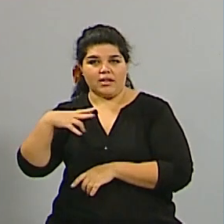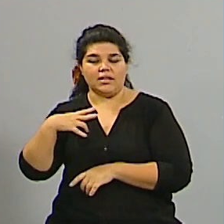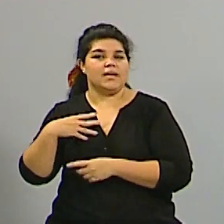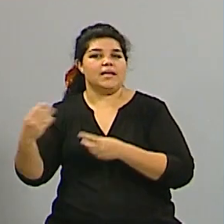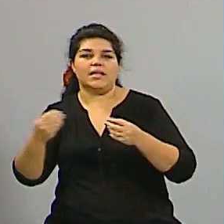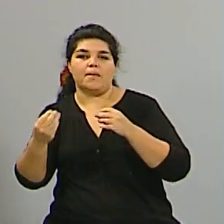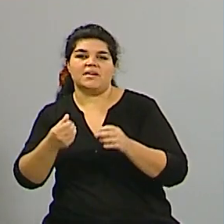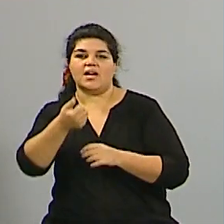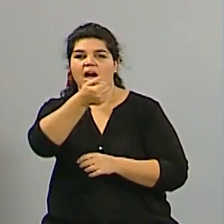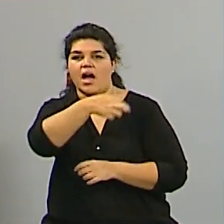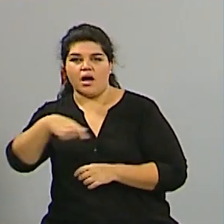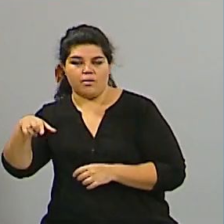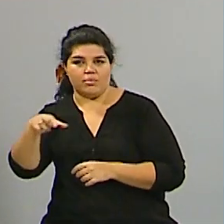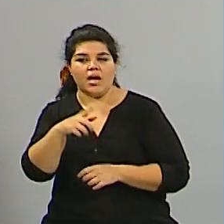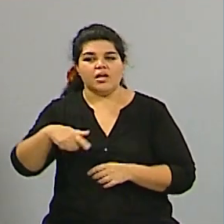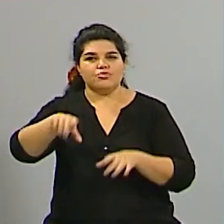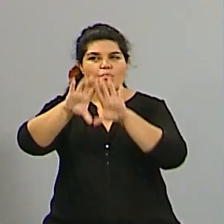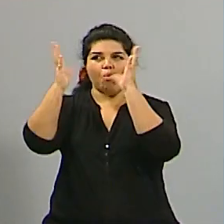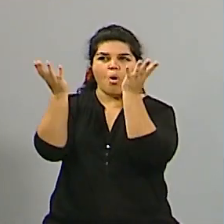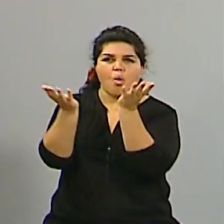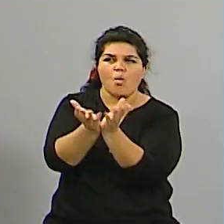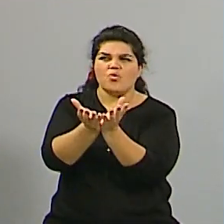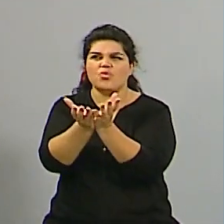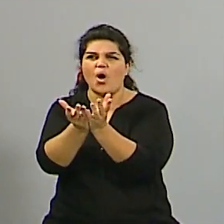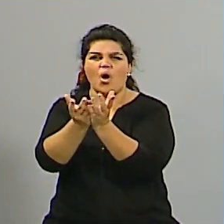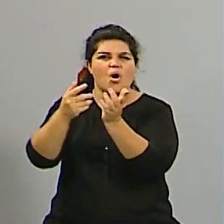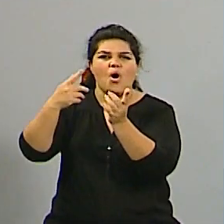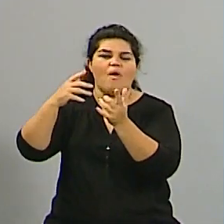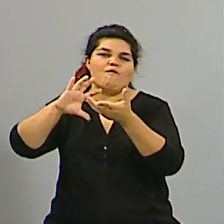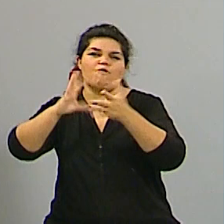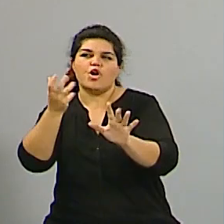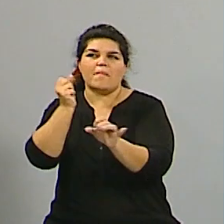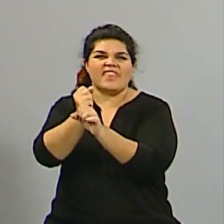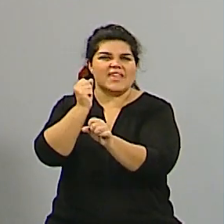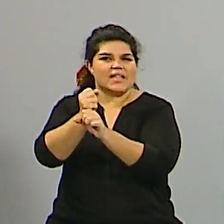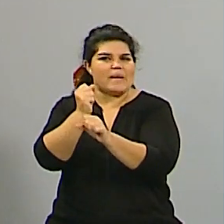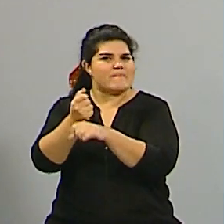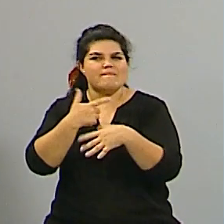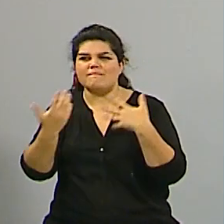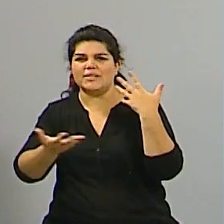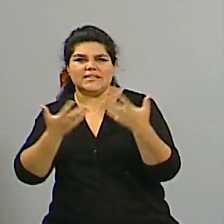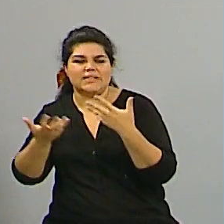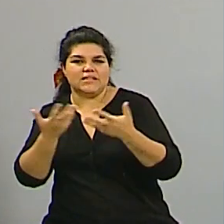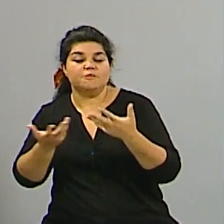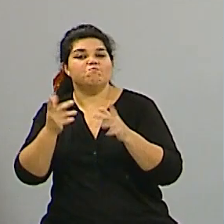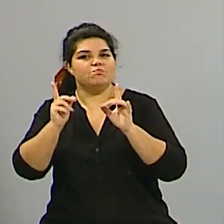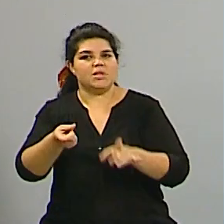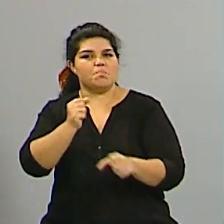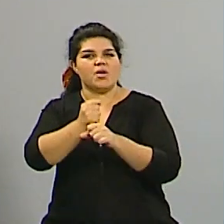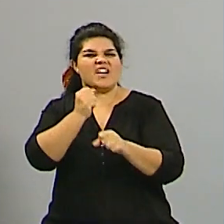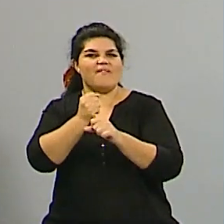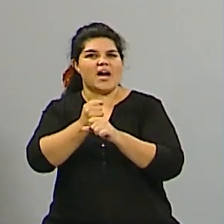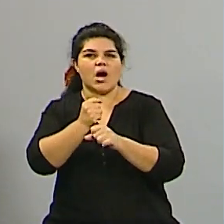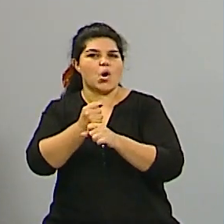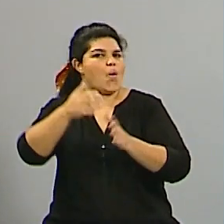alguna manera, también hacen ruido, ¿no? Como es el tema de la precarización laboral. Por ahí uno entiende que en esta parte del